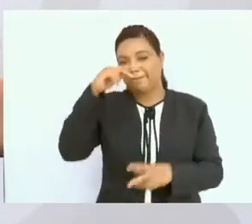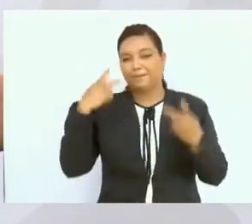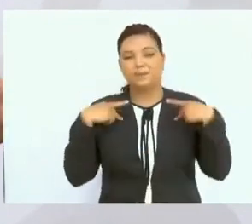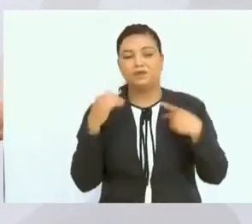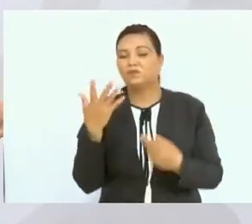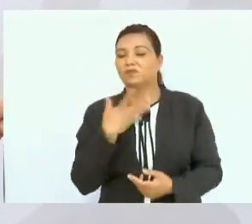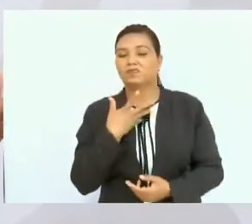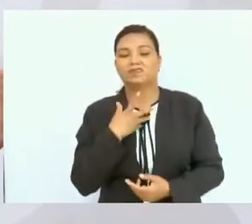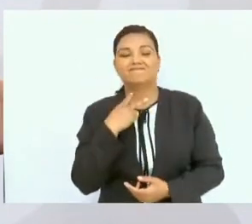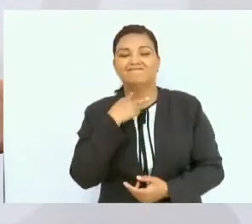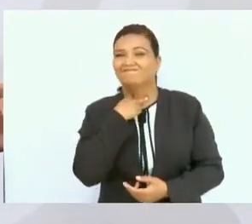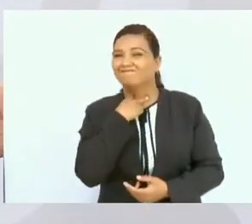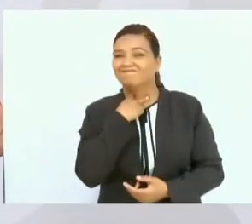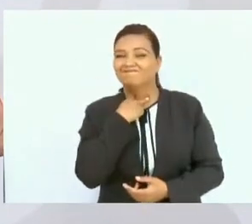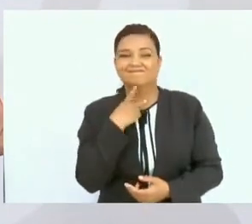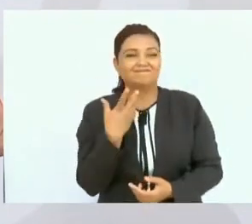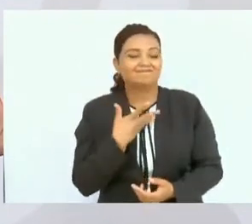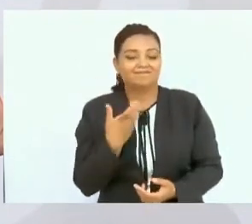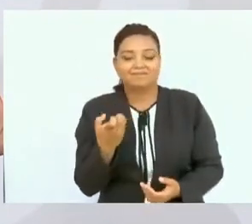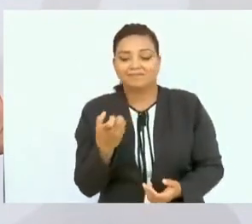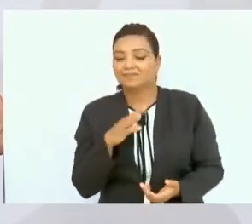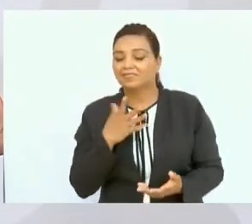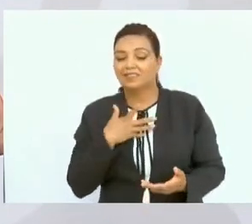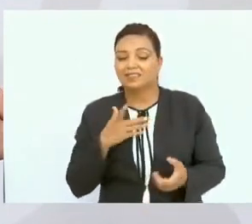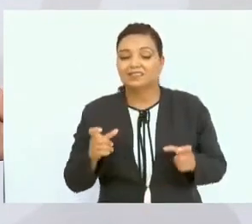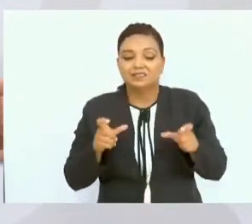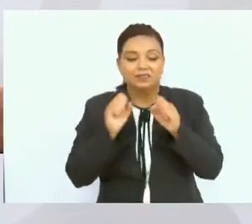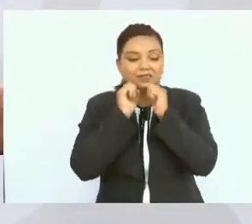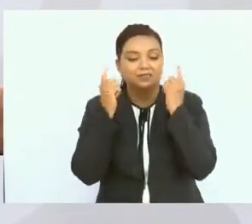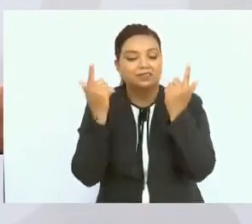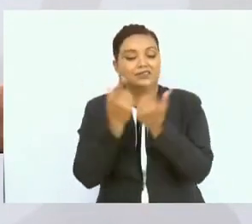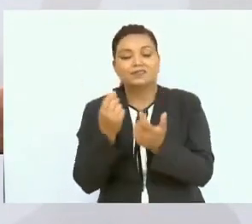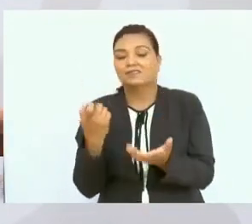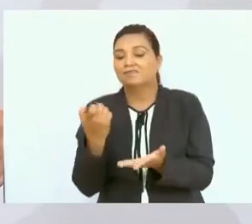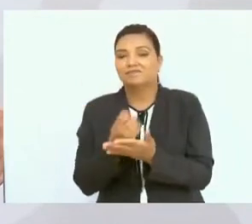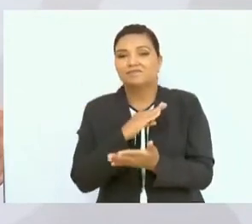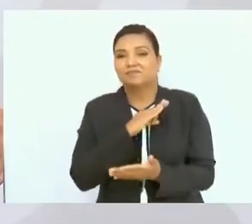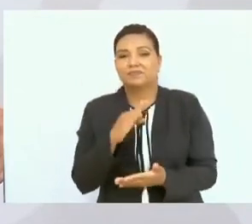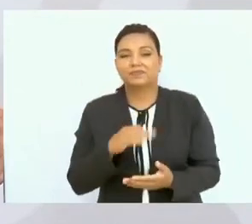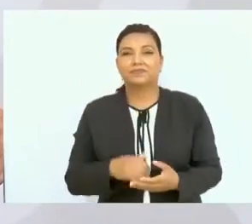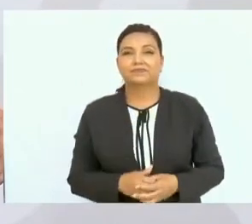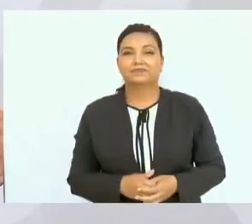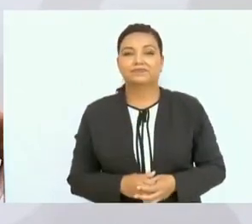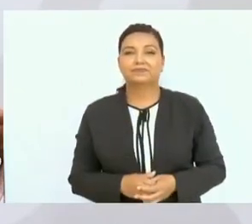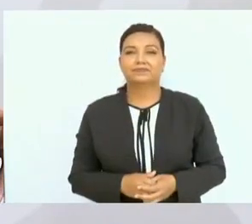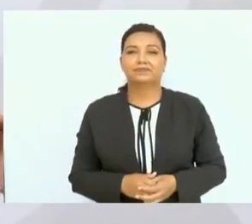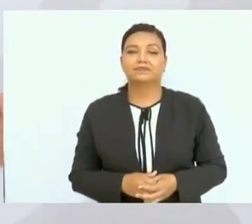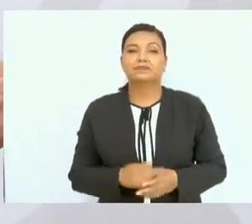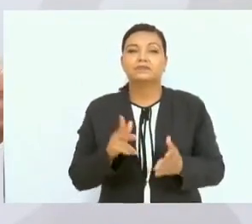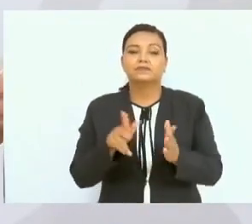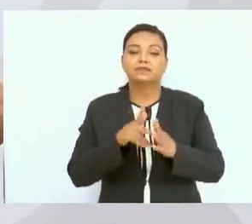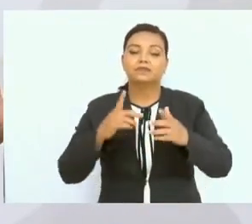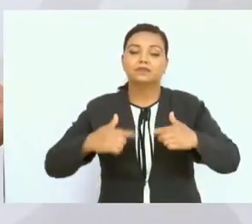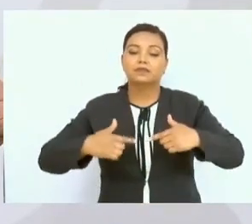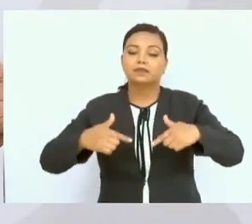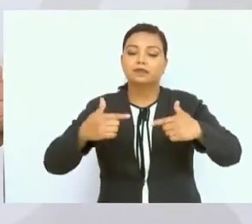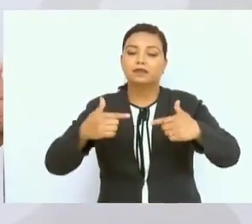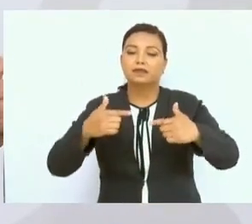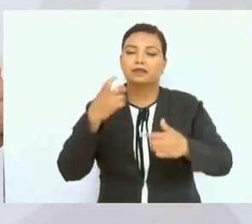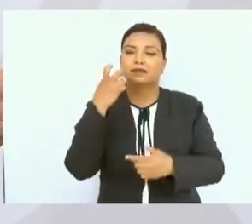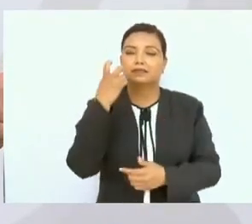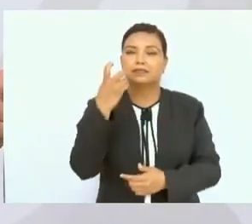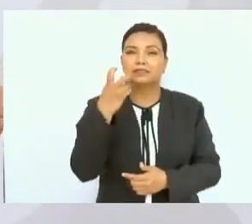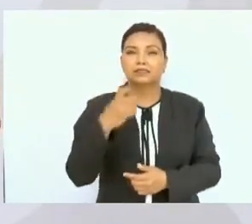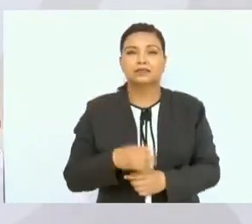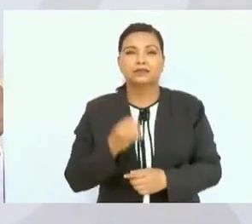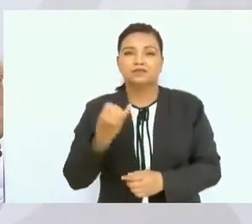tiene para pagar y que no tiene tampoco seguridad social. Y un elemento adicional que generó